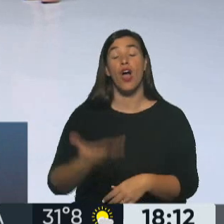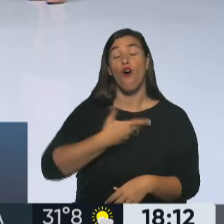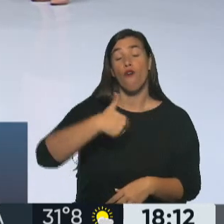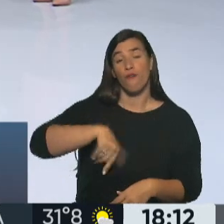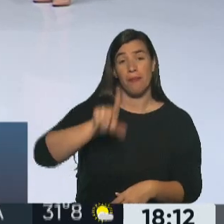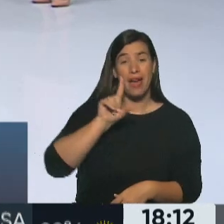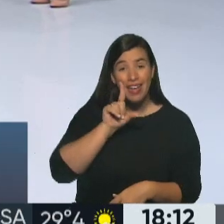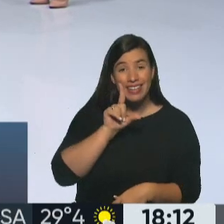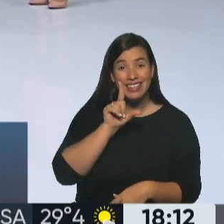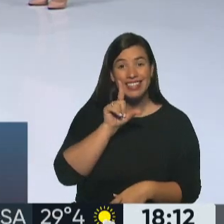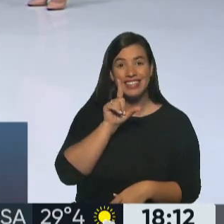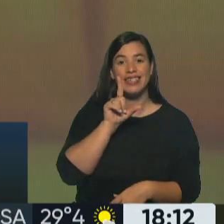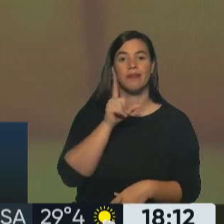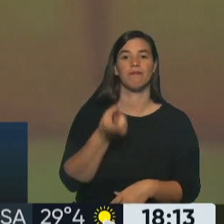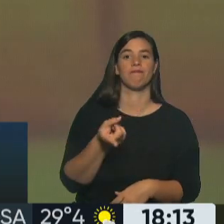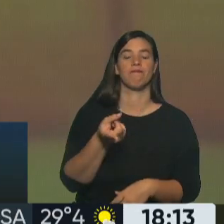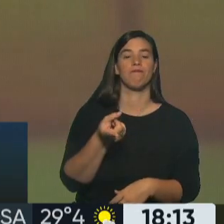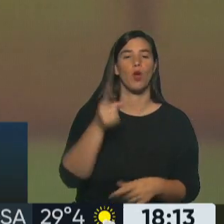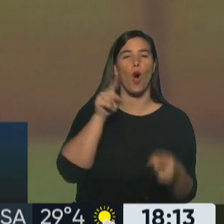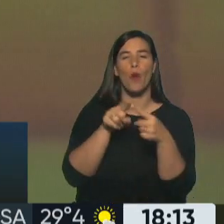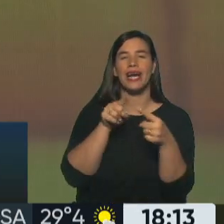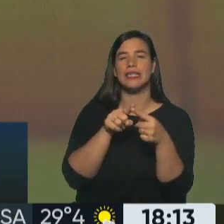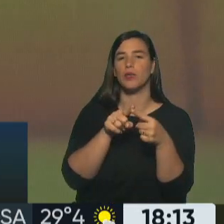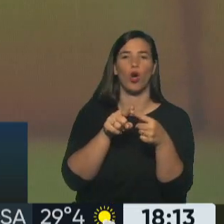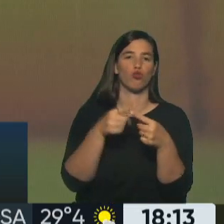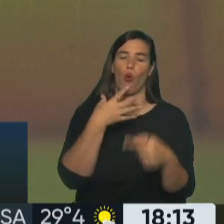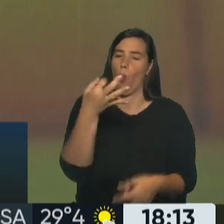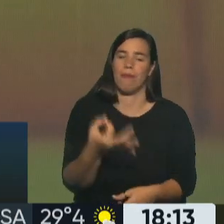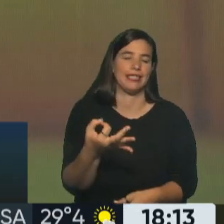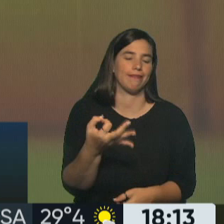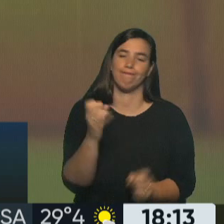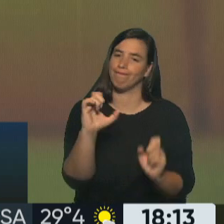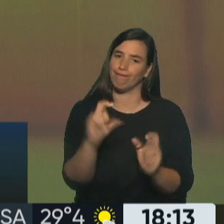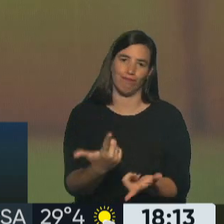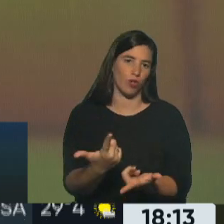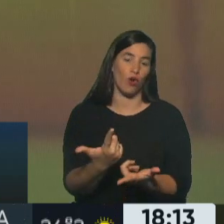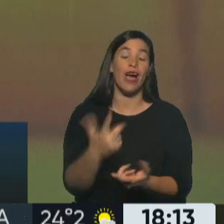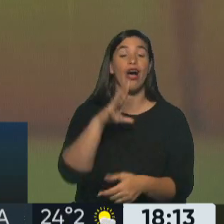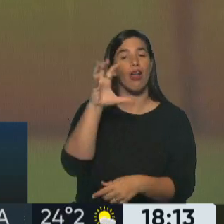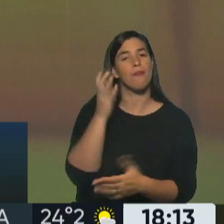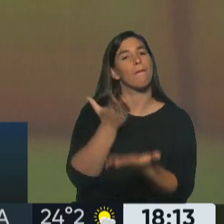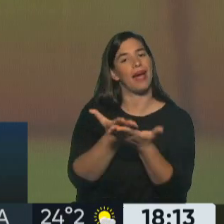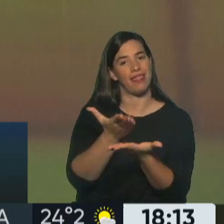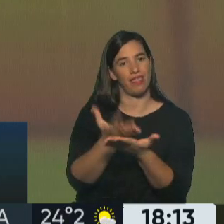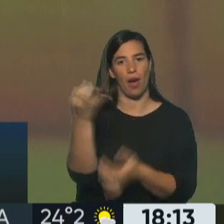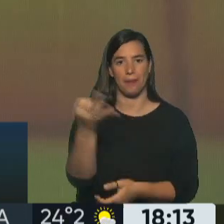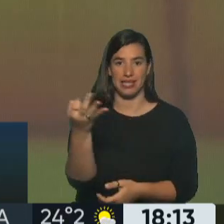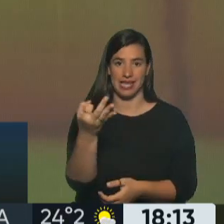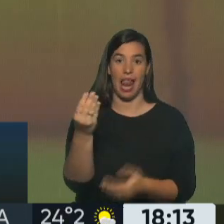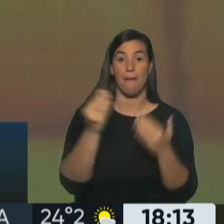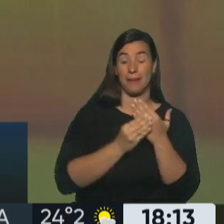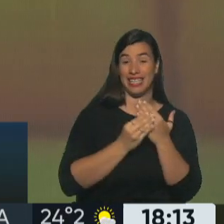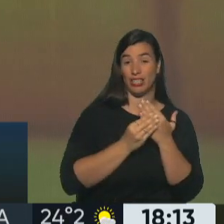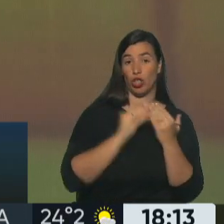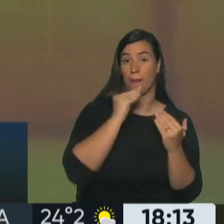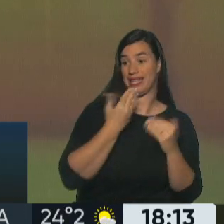desde mediados del año pasado este acuerdo no se está cumpliendo. Recordemos que hubo un pedido especial del entonces ministro de Economía, Sergio Massa,